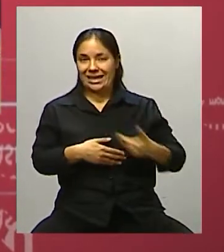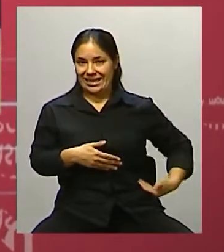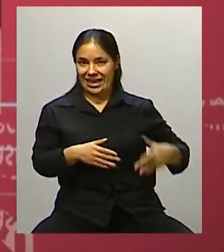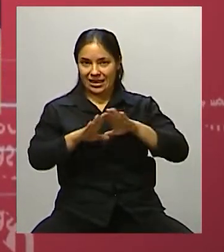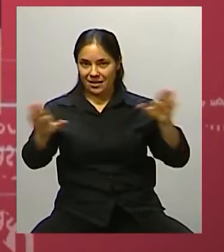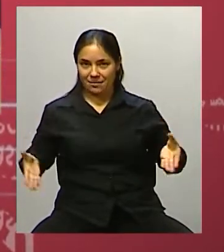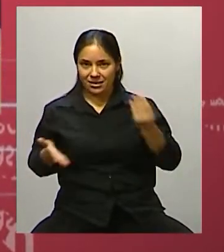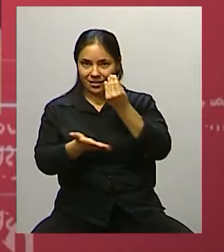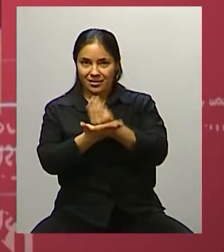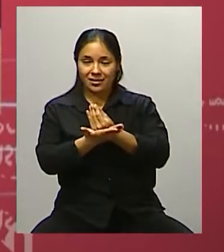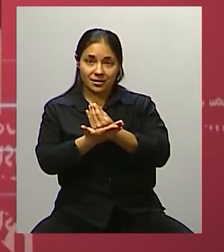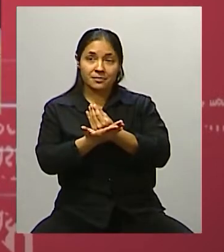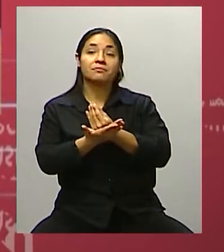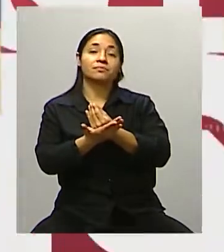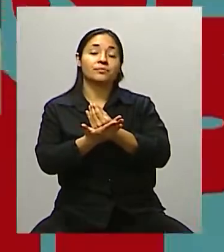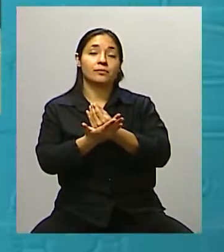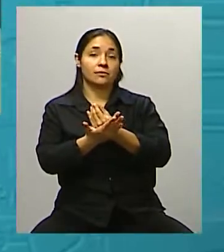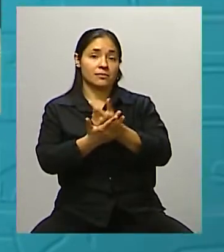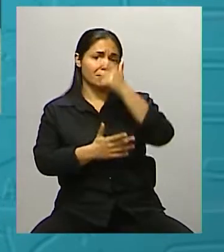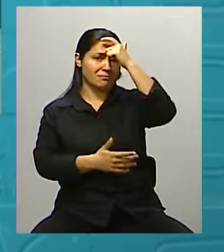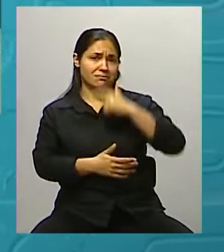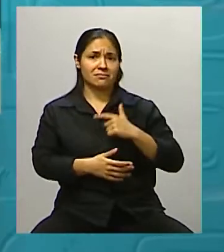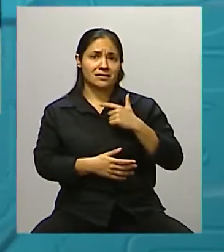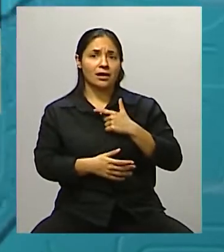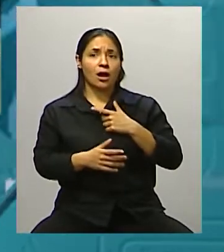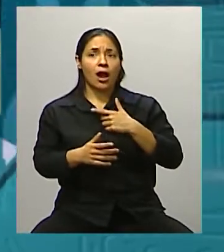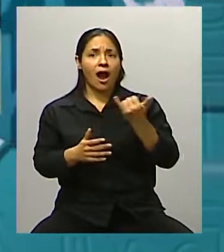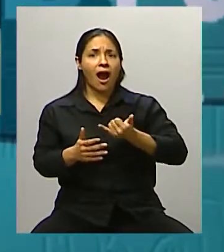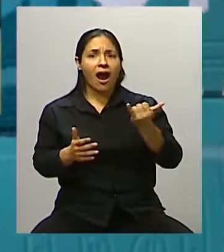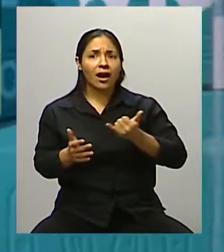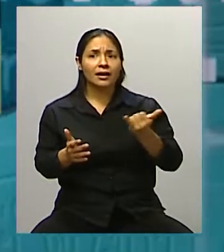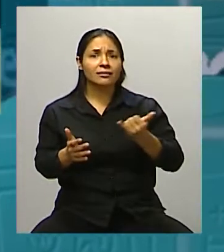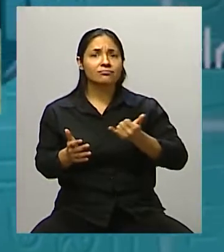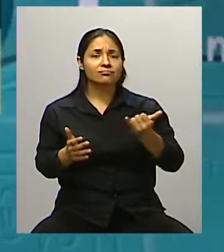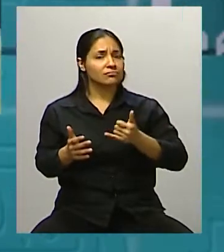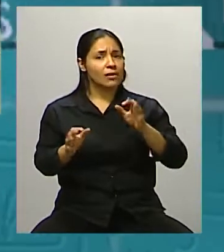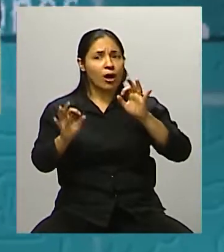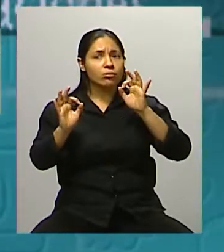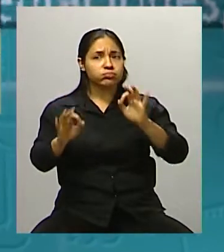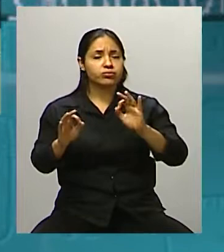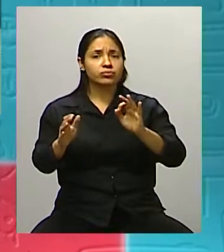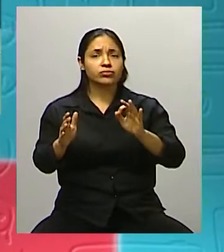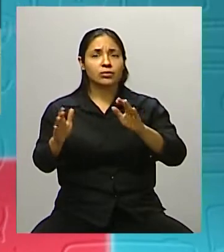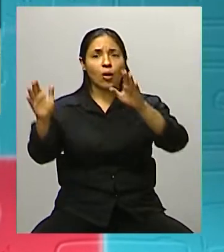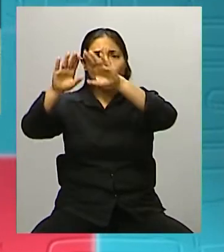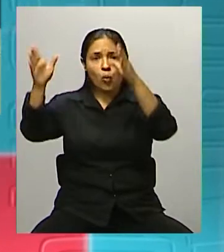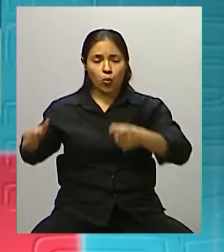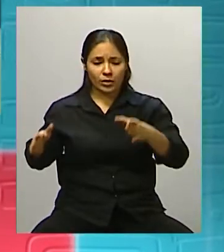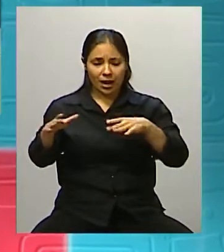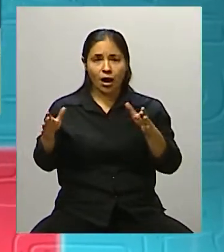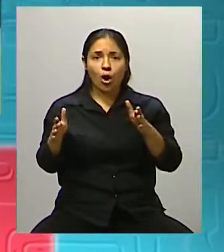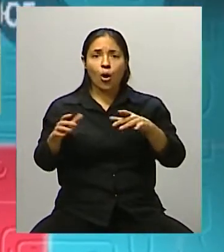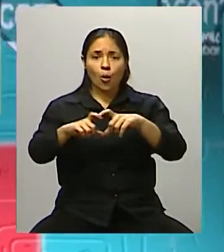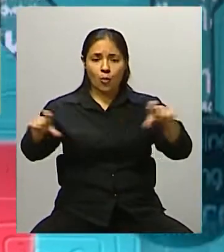que es una autoridad, tiene prácticamente un padrón de las boletas de su urna, de los